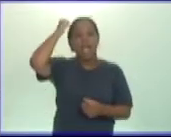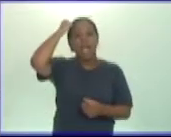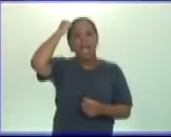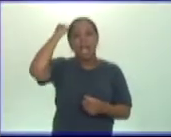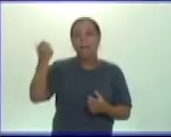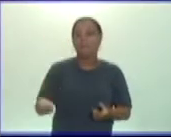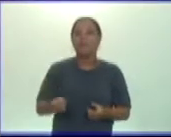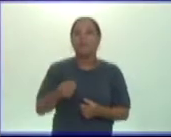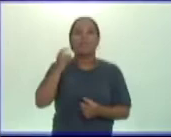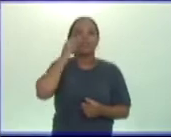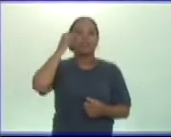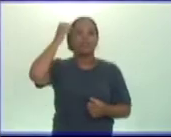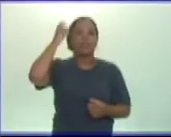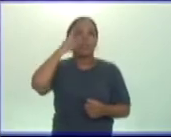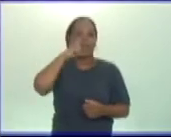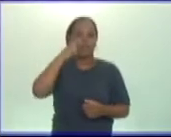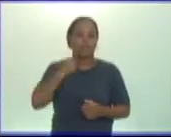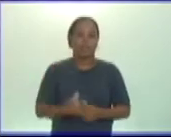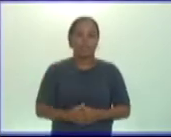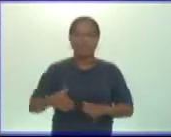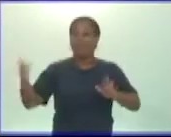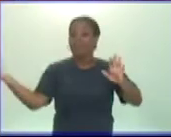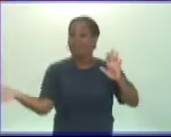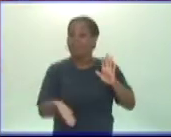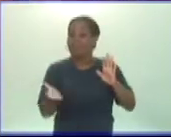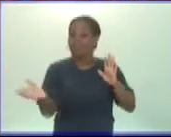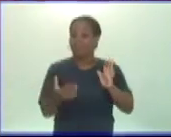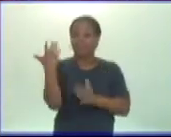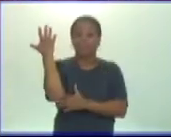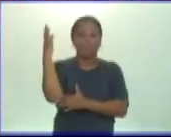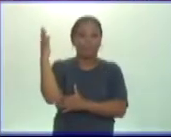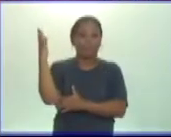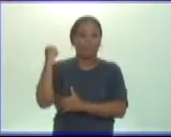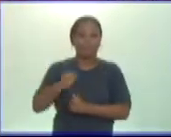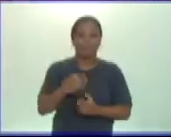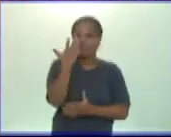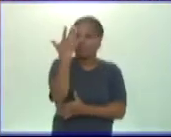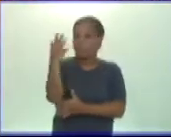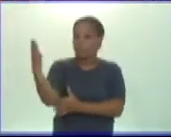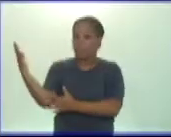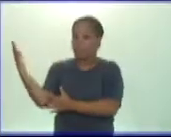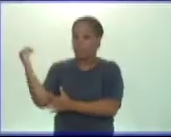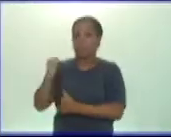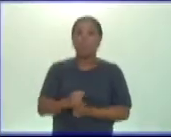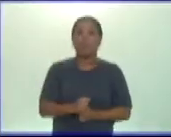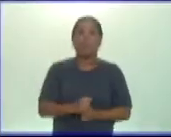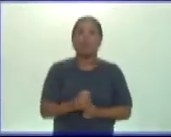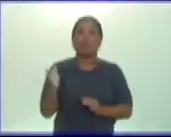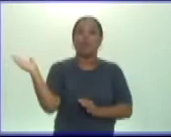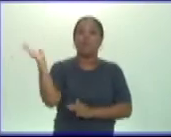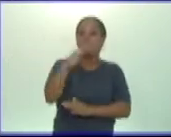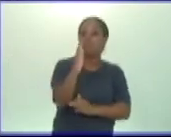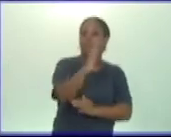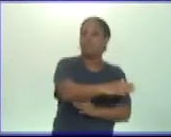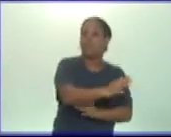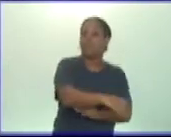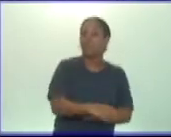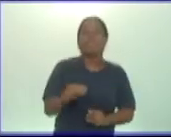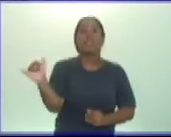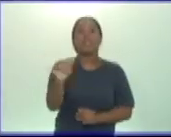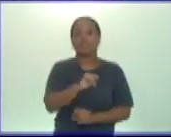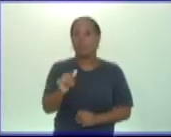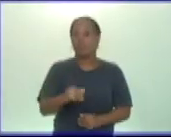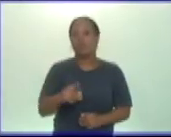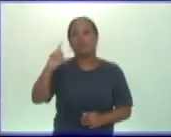natural. La tala y quema de árboles en los bosques, deforestación, también reduce la cantidad